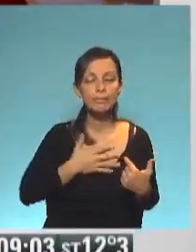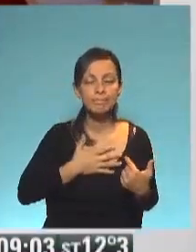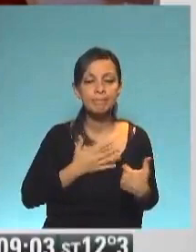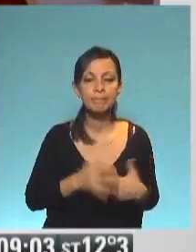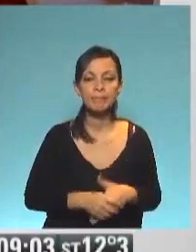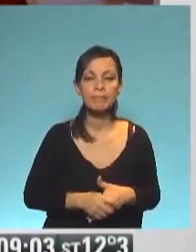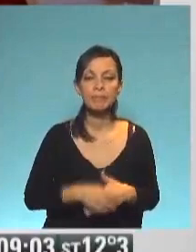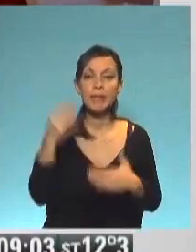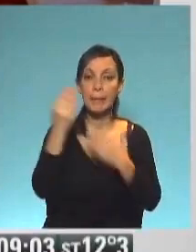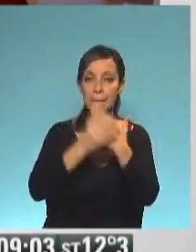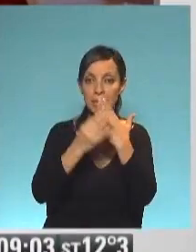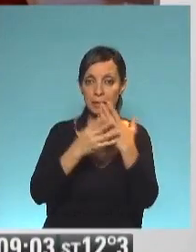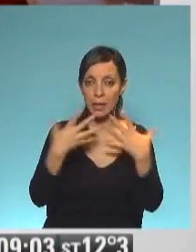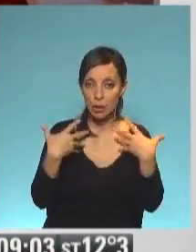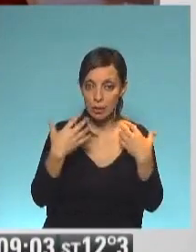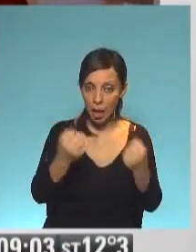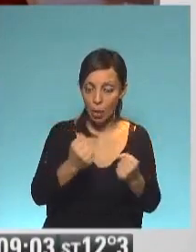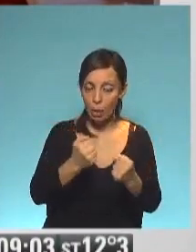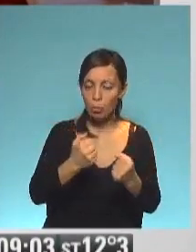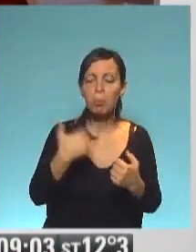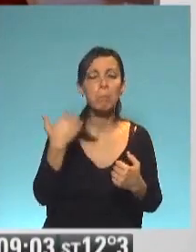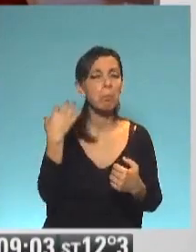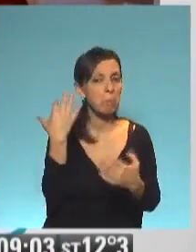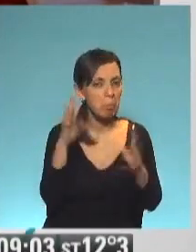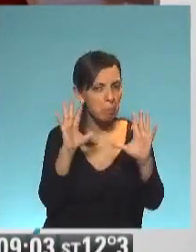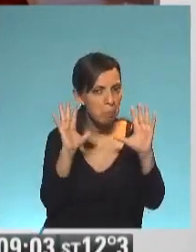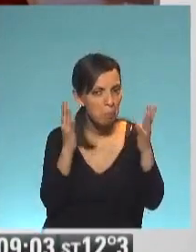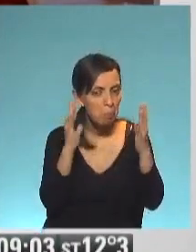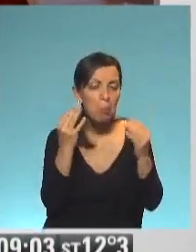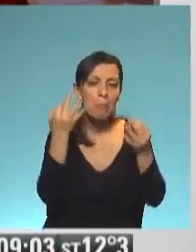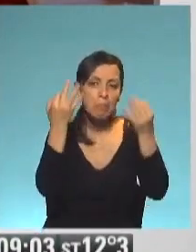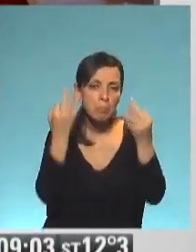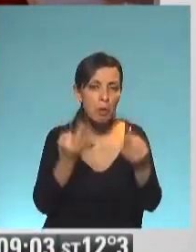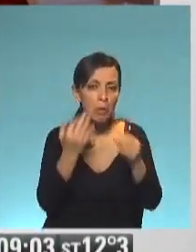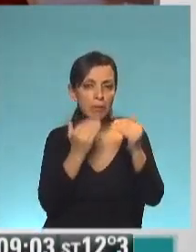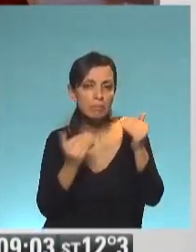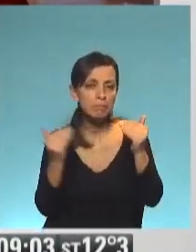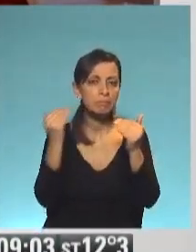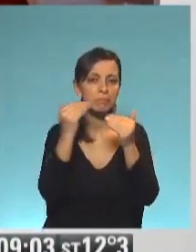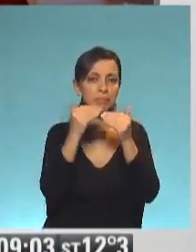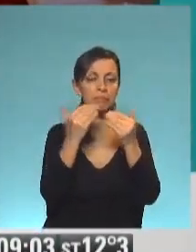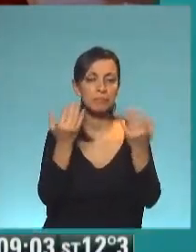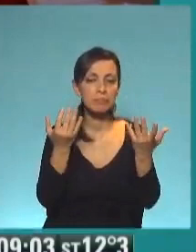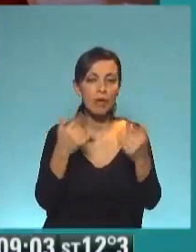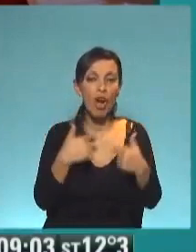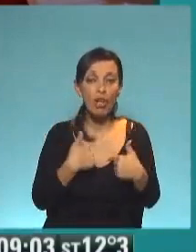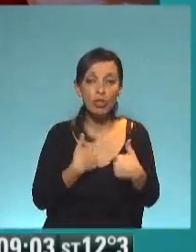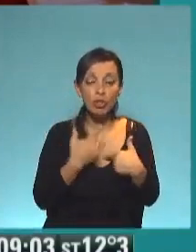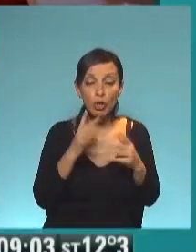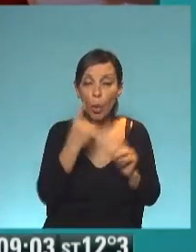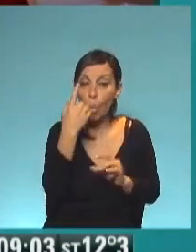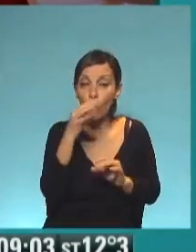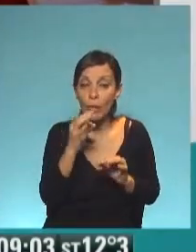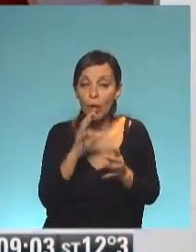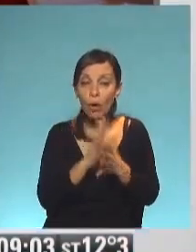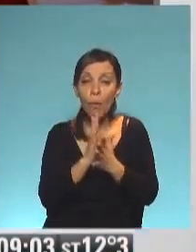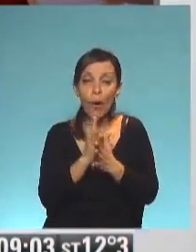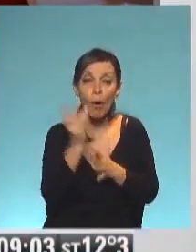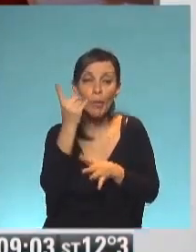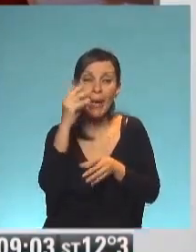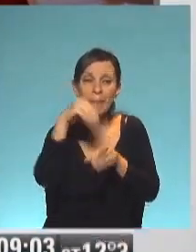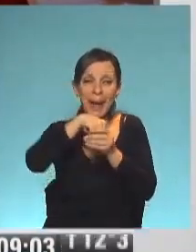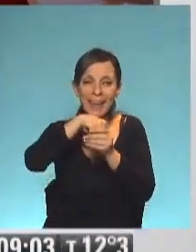el Ministerio de Salud ha estado a la altura de la circunstancia. Nosotros somos solo un engranaje, unidad de contención